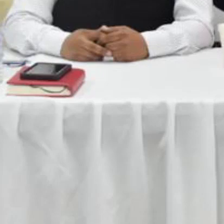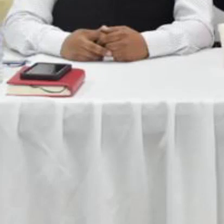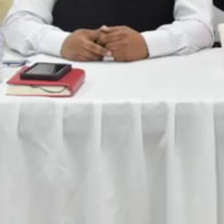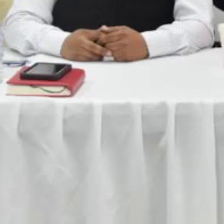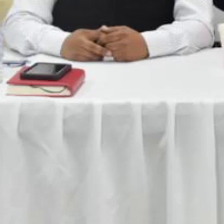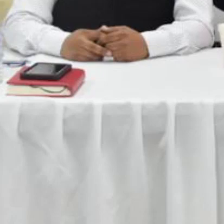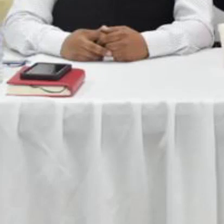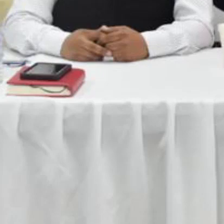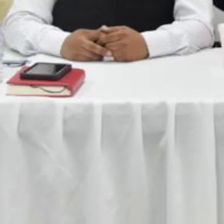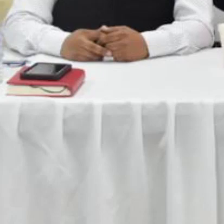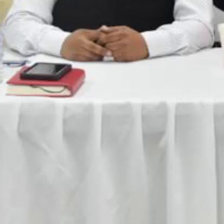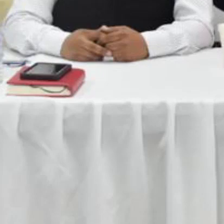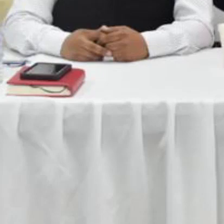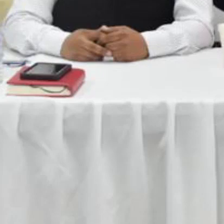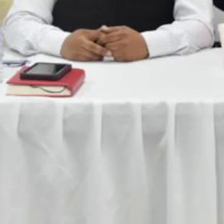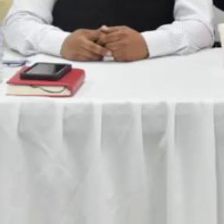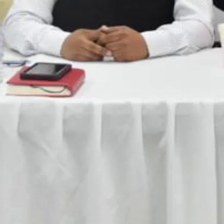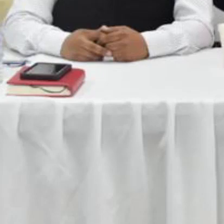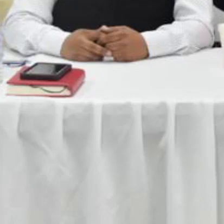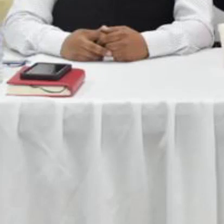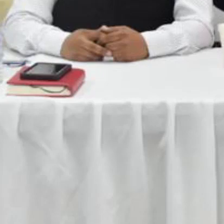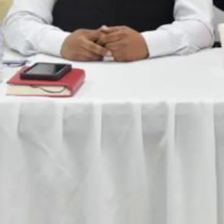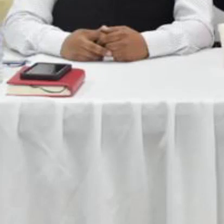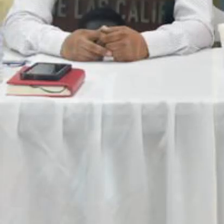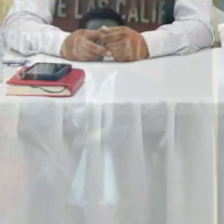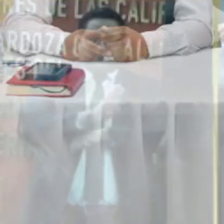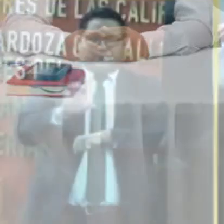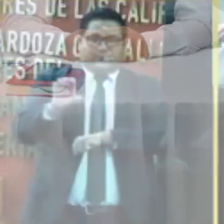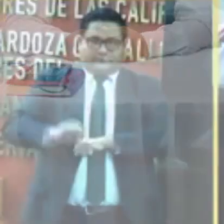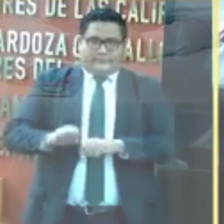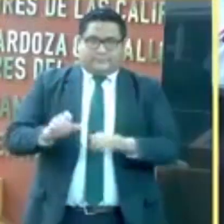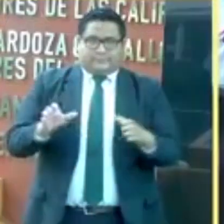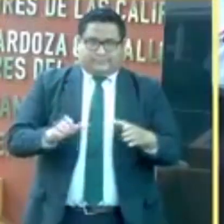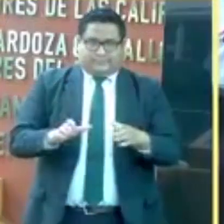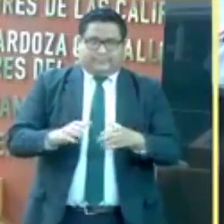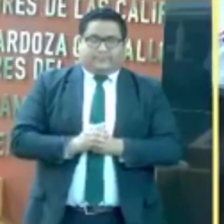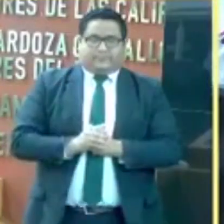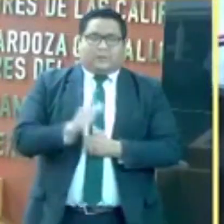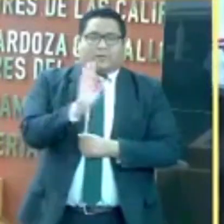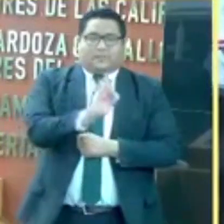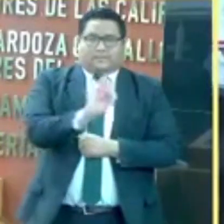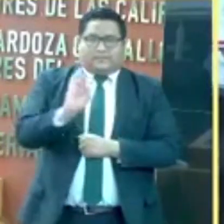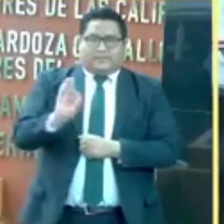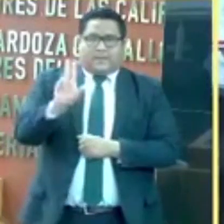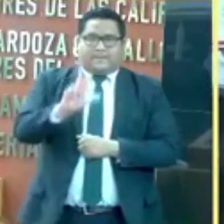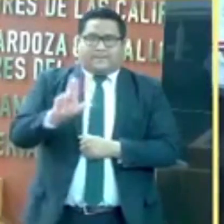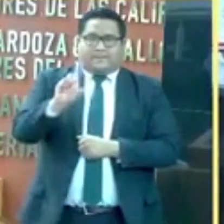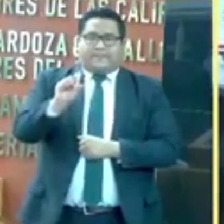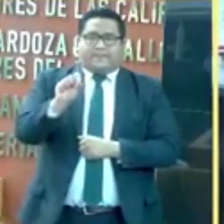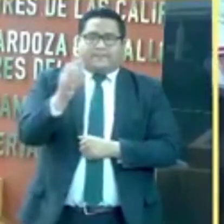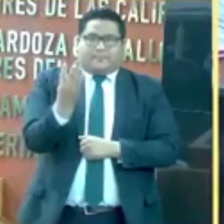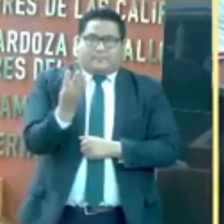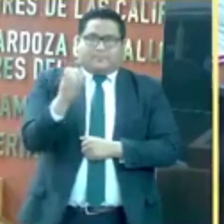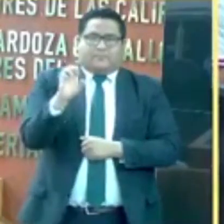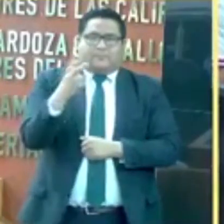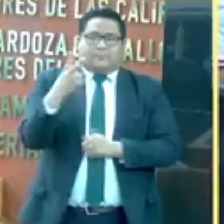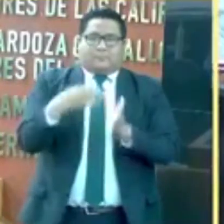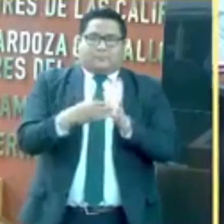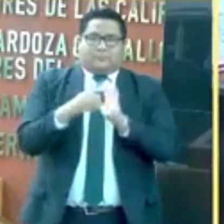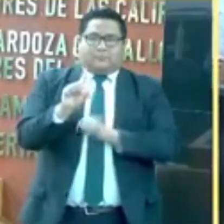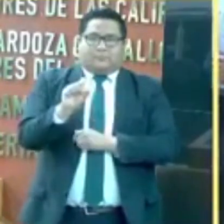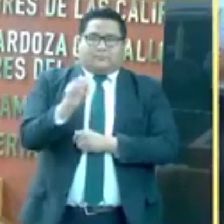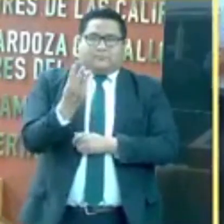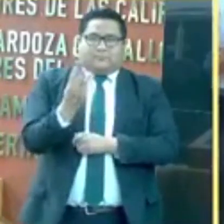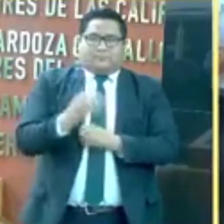Con el objetivo de socializar la iniciativa de ley de movilidad y seguridad vial del estado de Baja California Sur, el diputado Manuel Guerrero Cruz